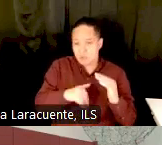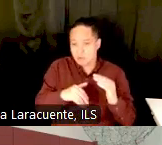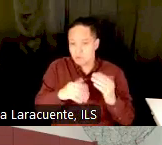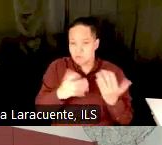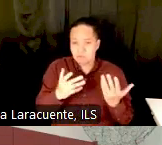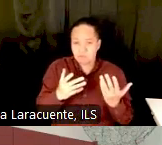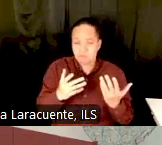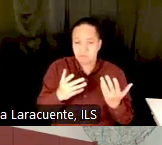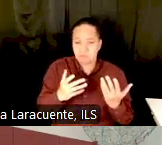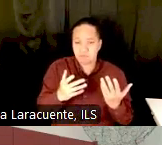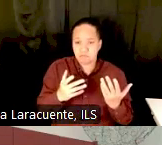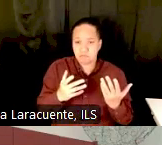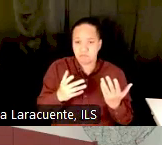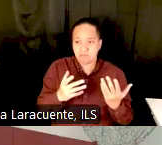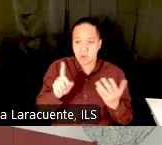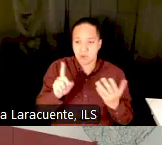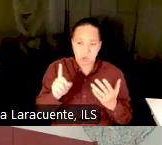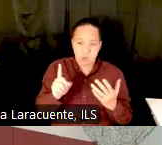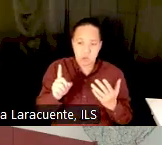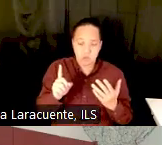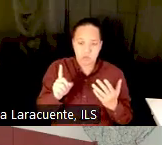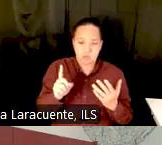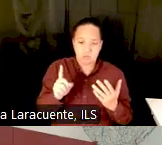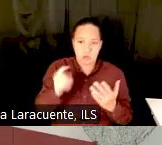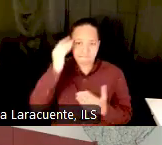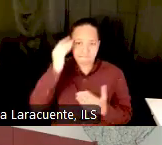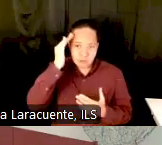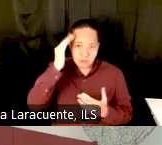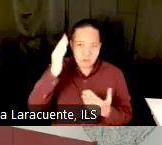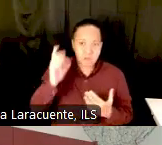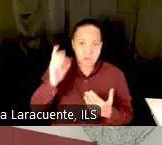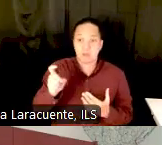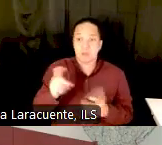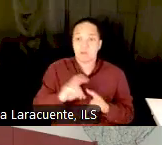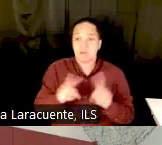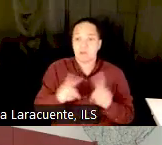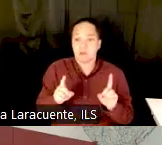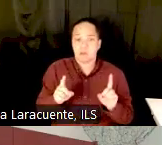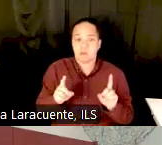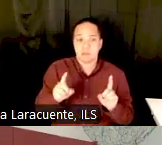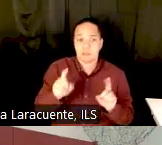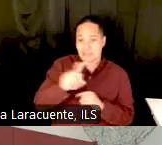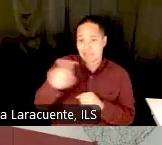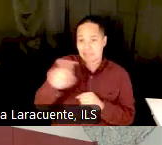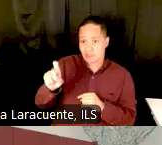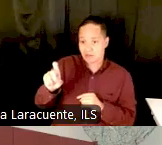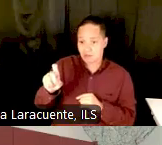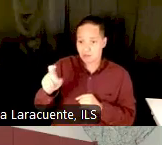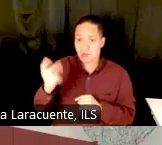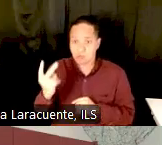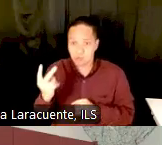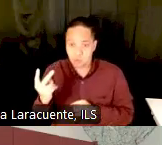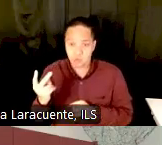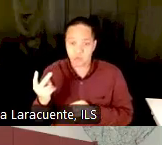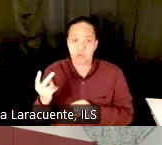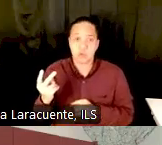ser con trastorno de autismo, pero cuando estamos 100, pues ya hablamos de 2, y si